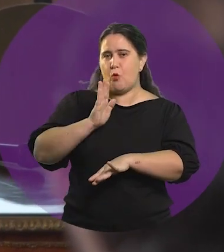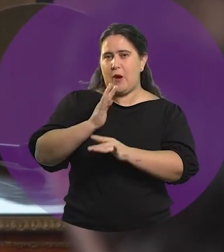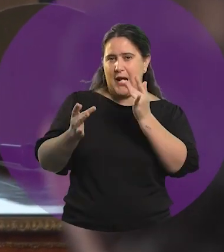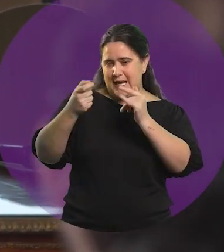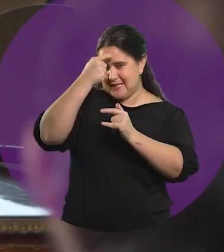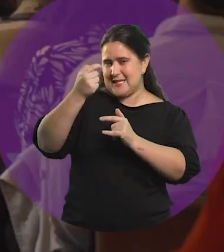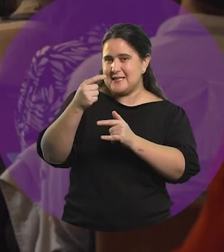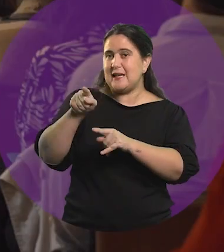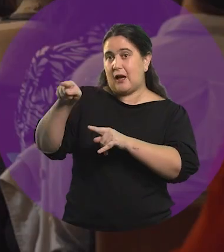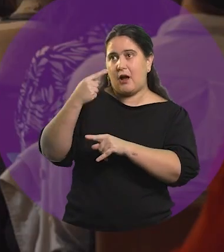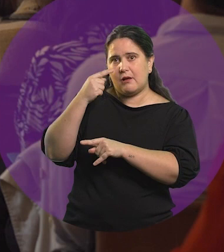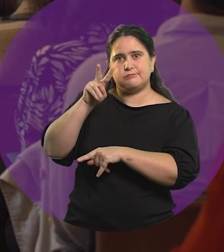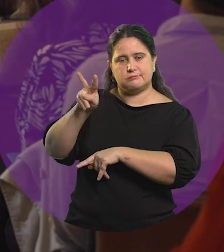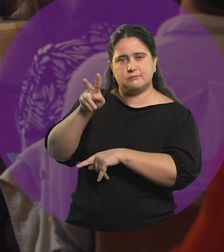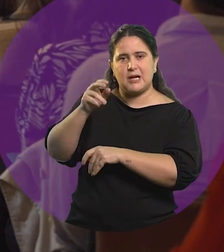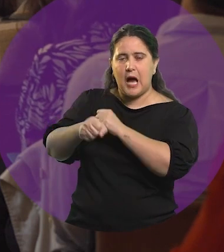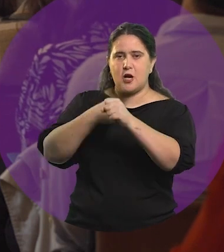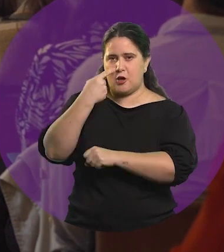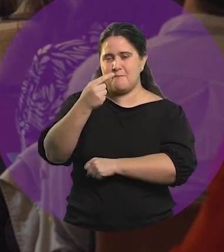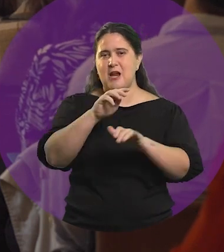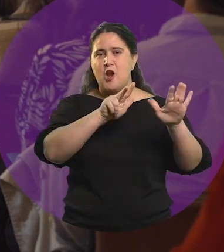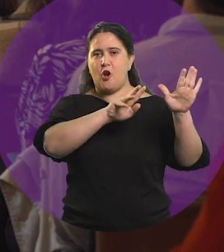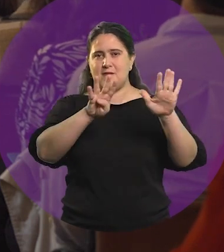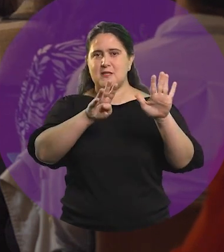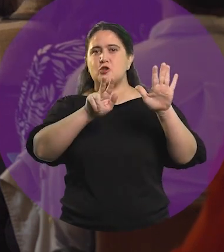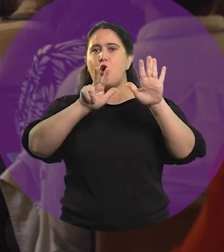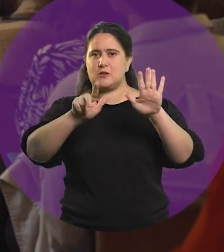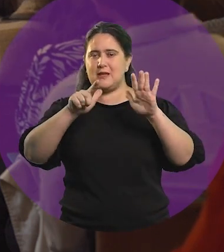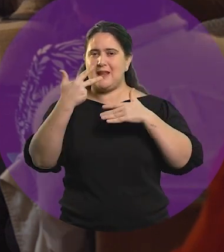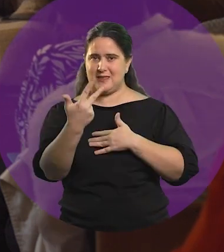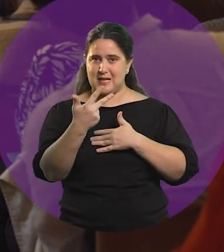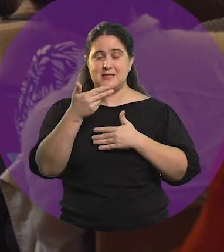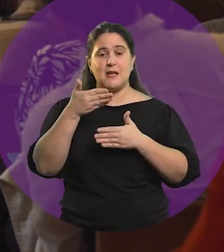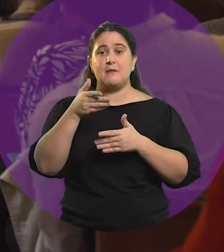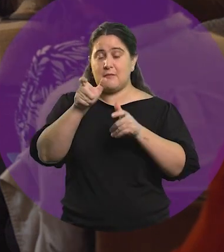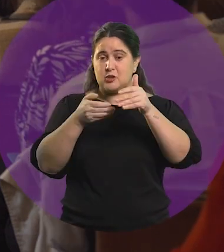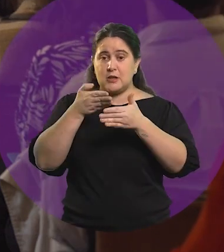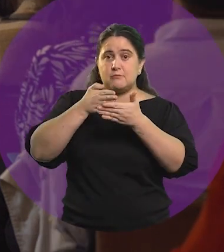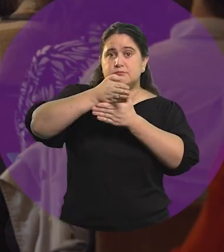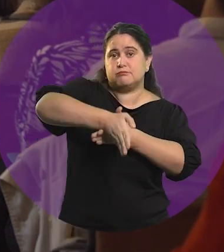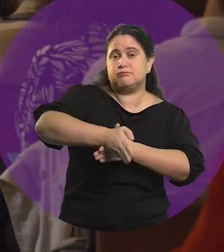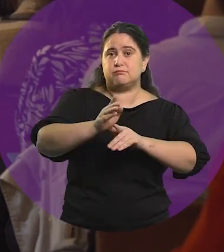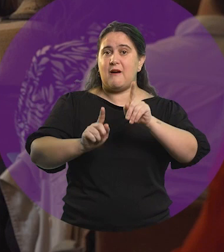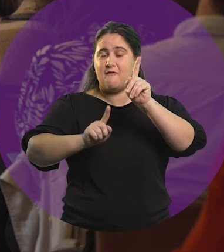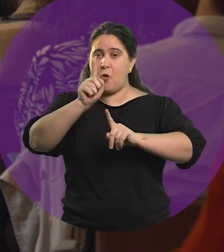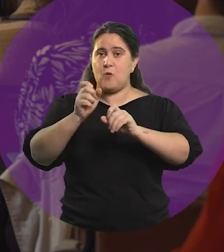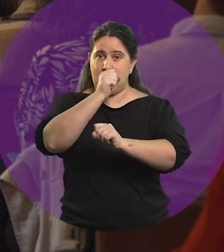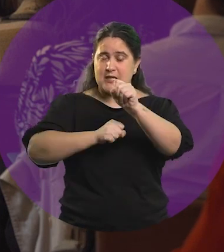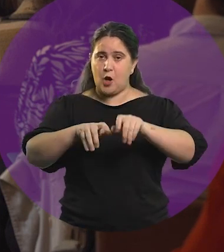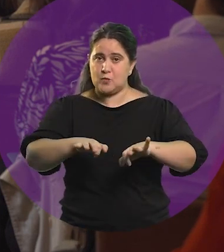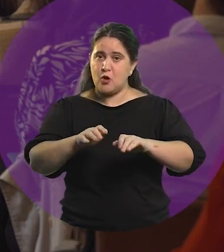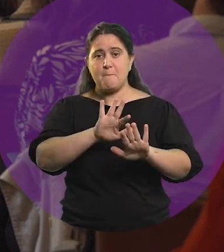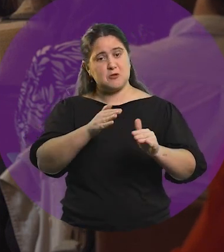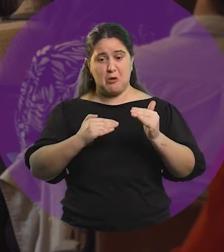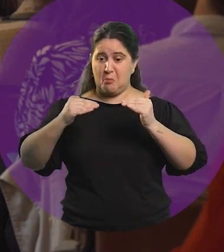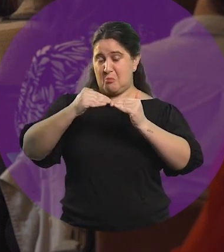ciencia de datos, Elisa juntó este dato, que en el año 1983, las personas que ingresaban a ingeniería en computación